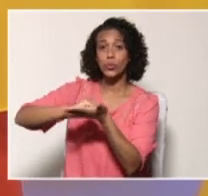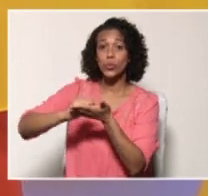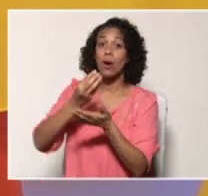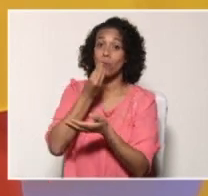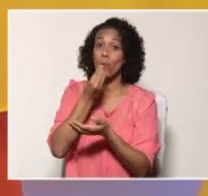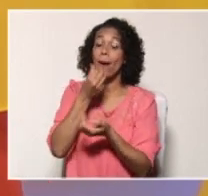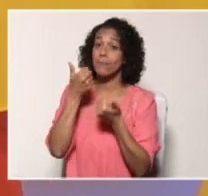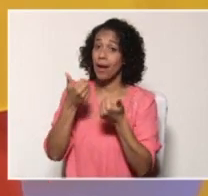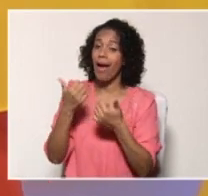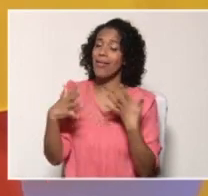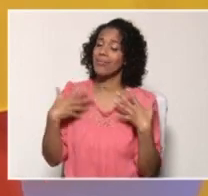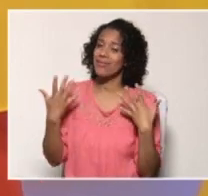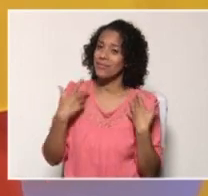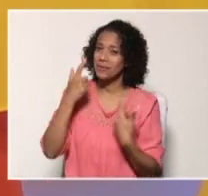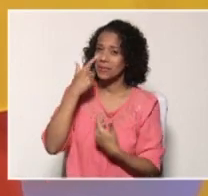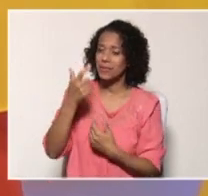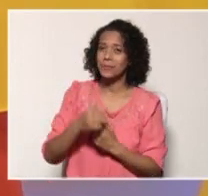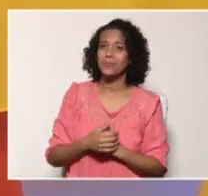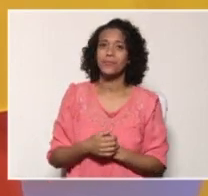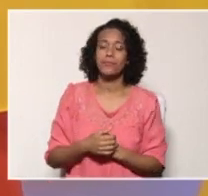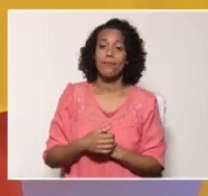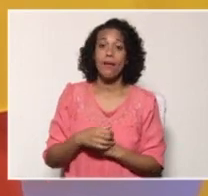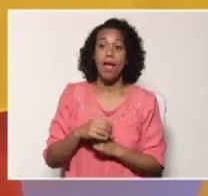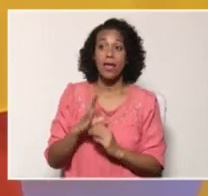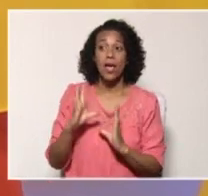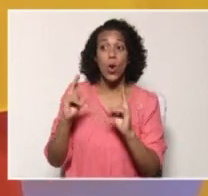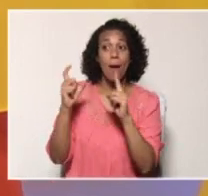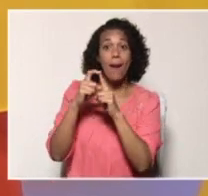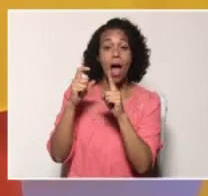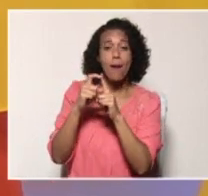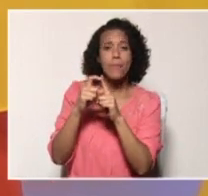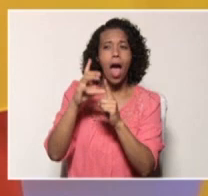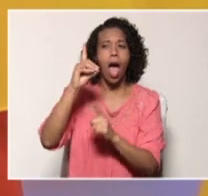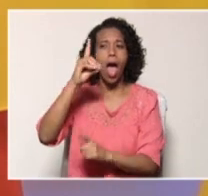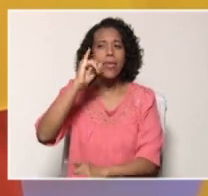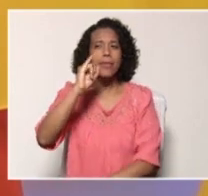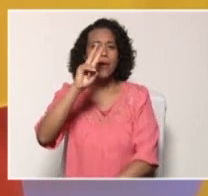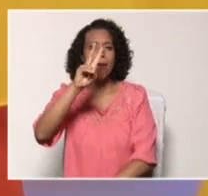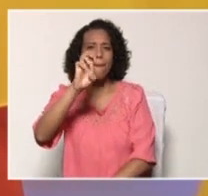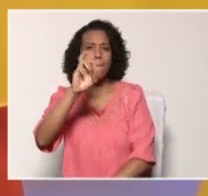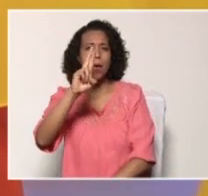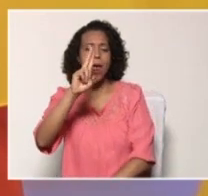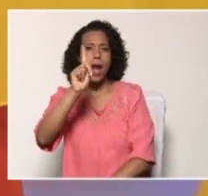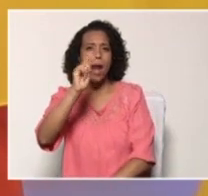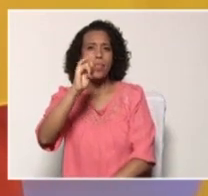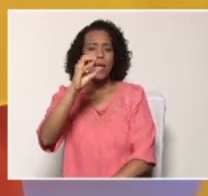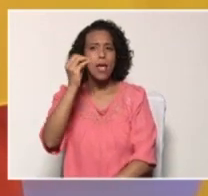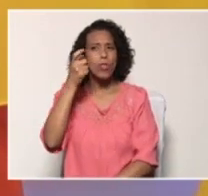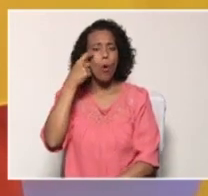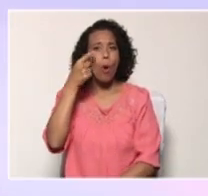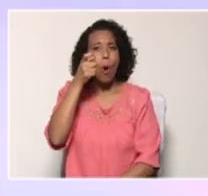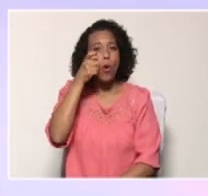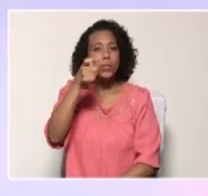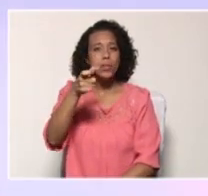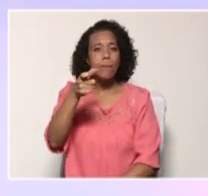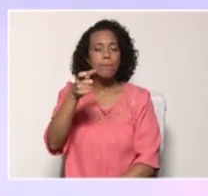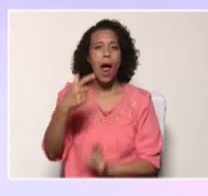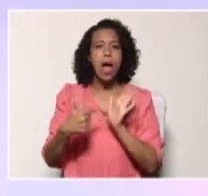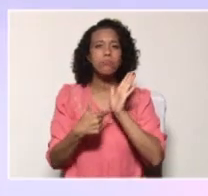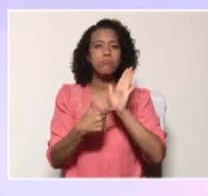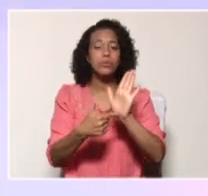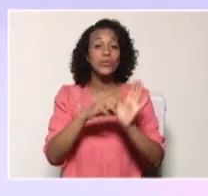nutritivo, es divertido. Y con la palabra divertido, vamos a invitarlos en este momento a observar